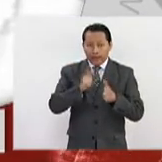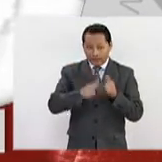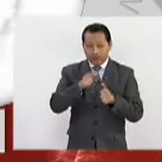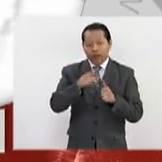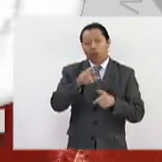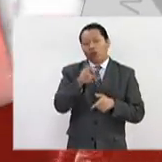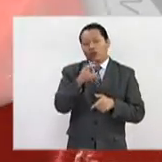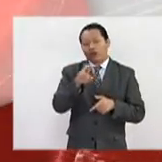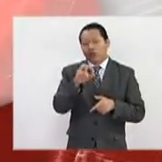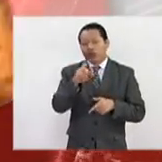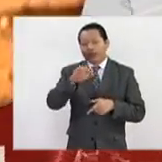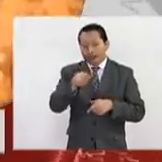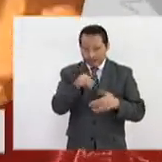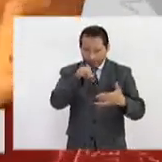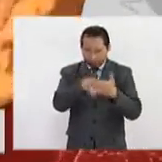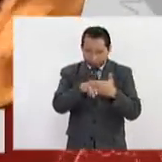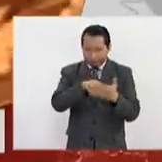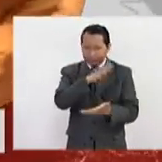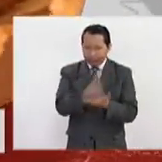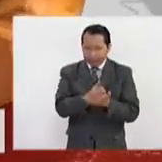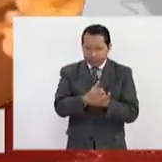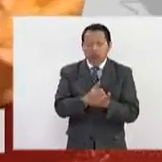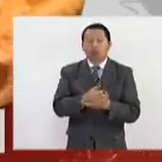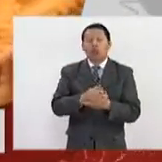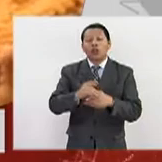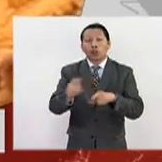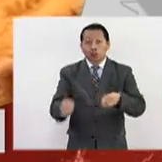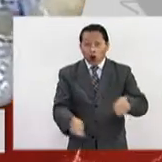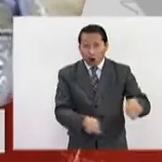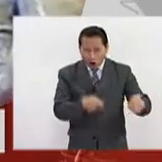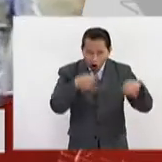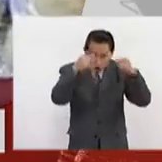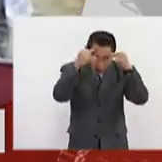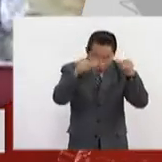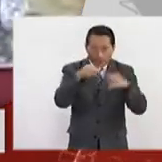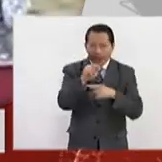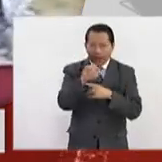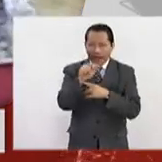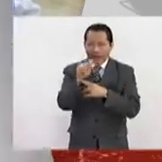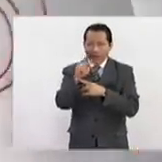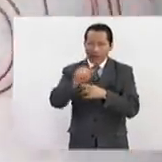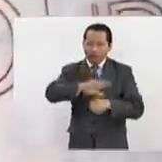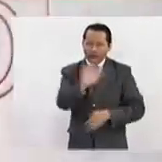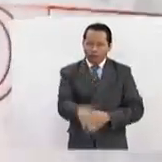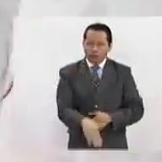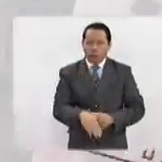Rubén Rodríguez. Fallece el torero mexicano Miguel Espinosa Armillita.